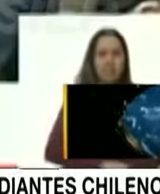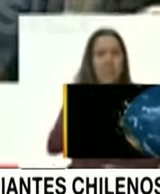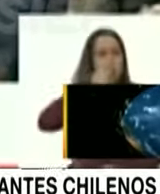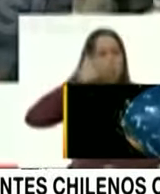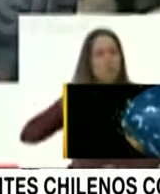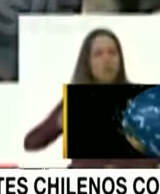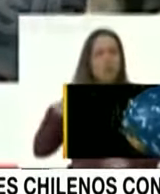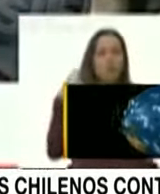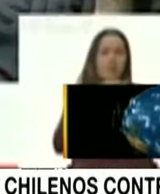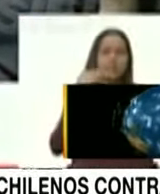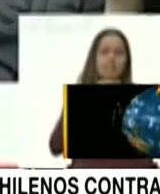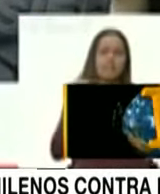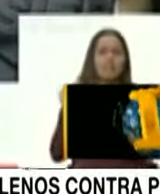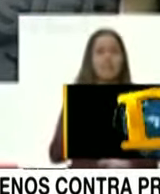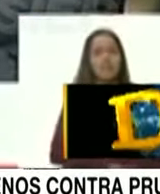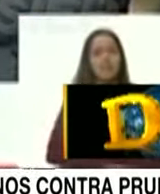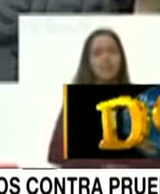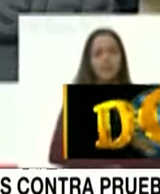del pueblo palestino.